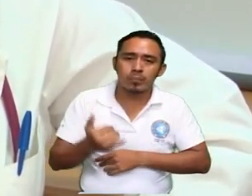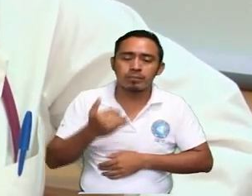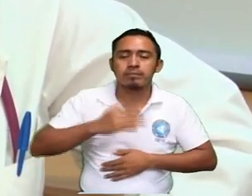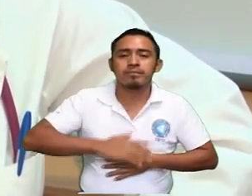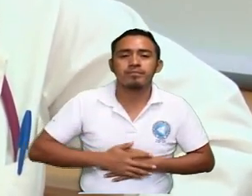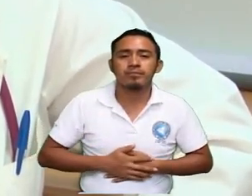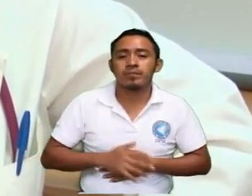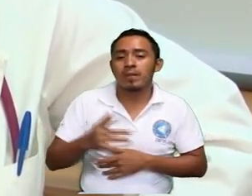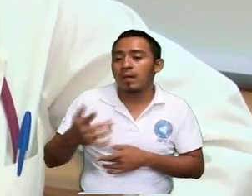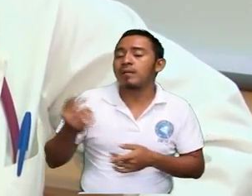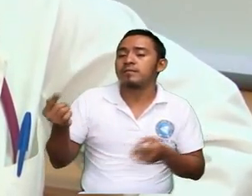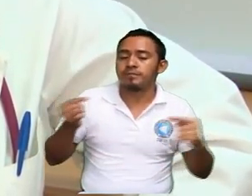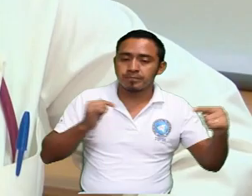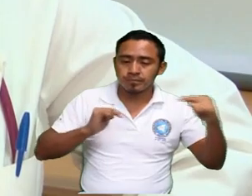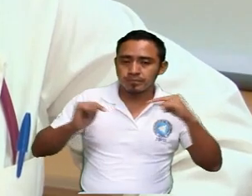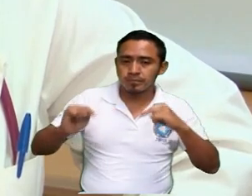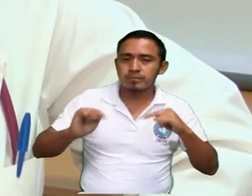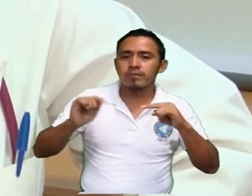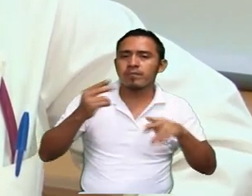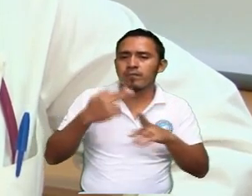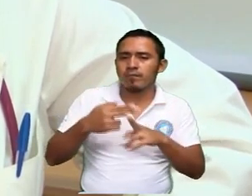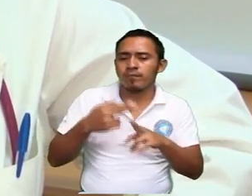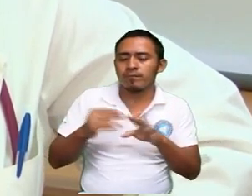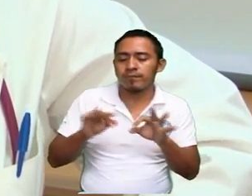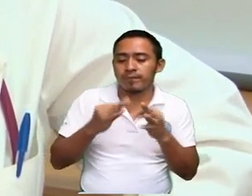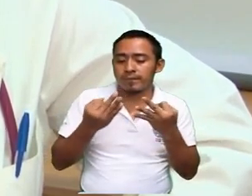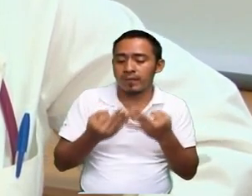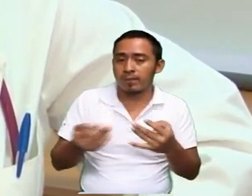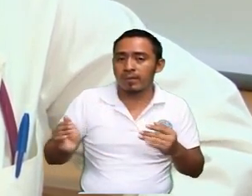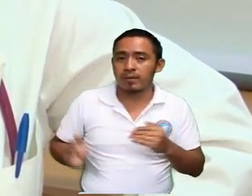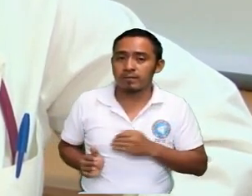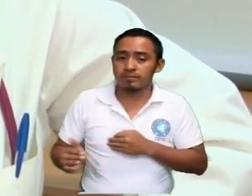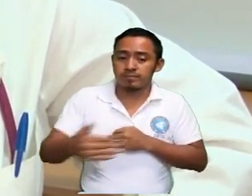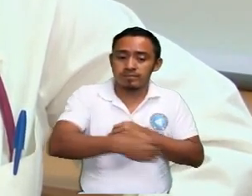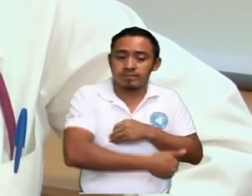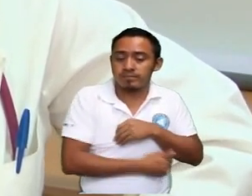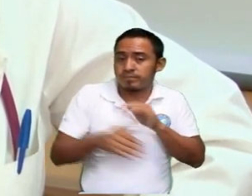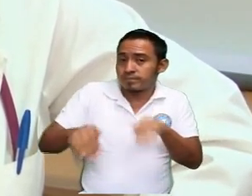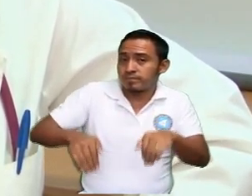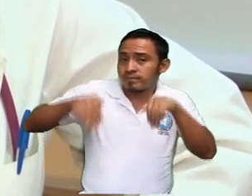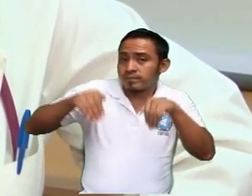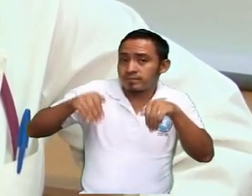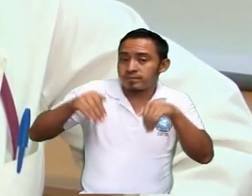Entonces, la estrategia Familia Canguro tiene por objetivo